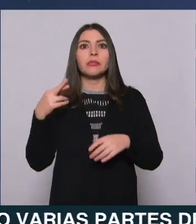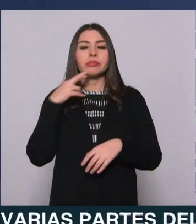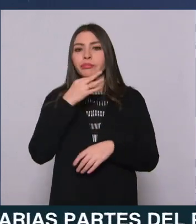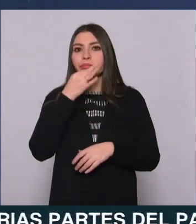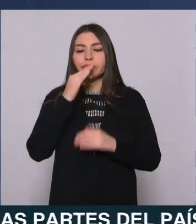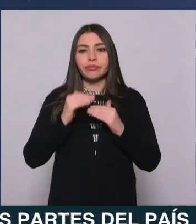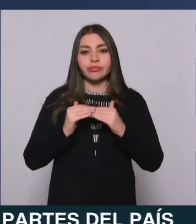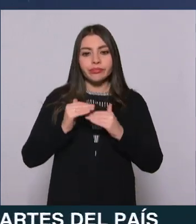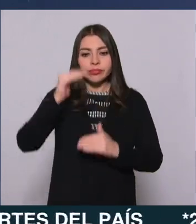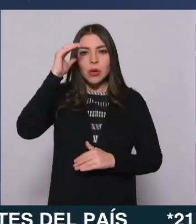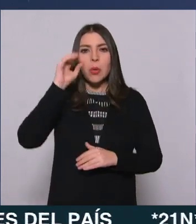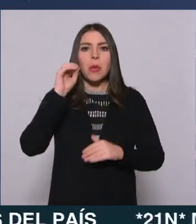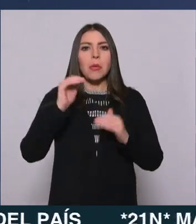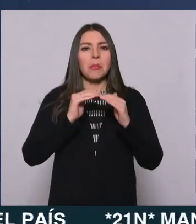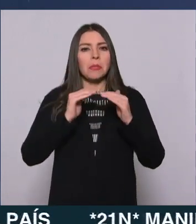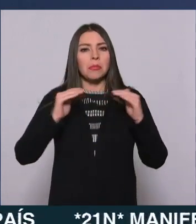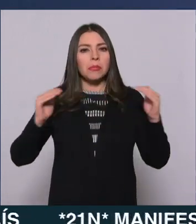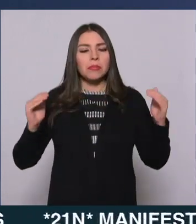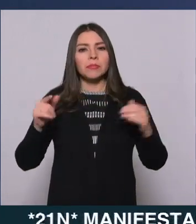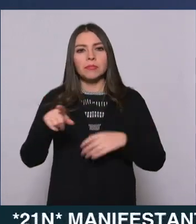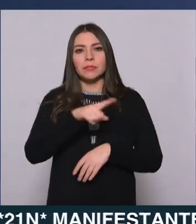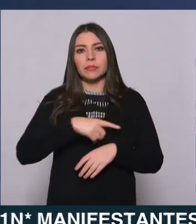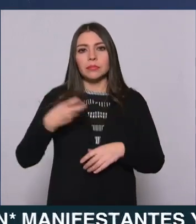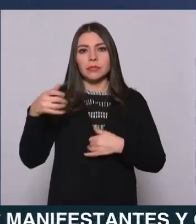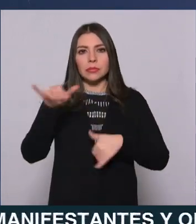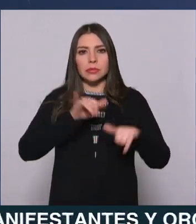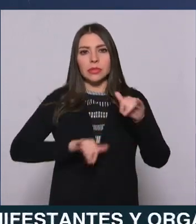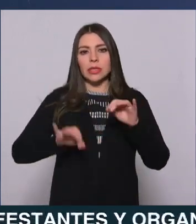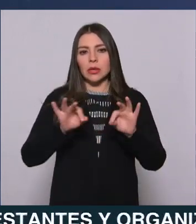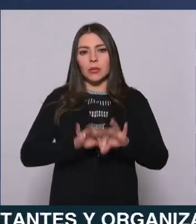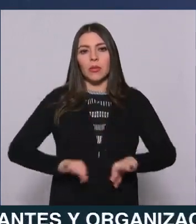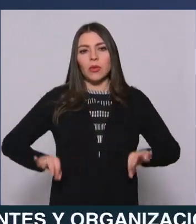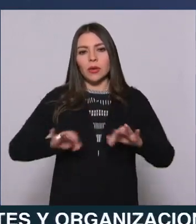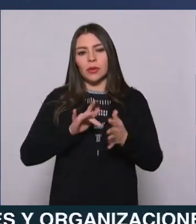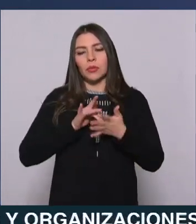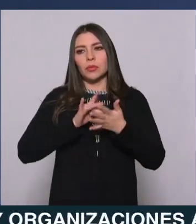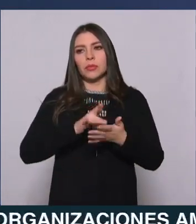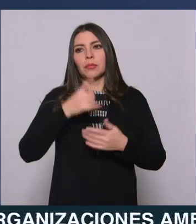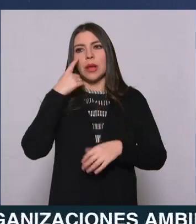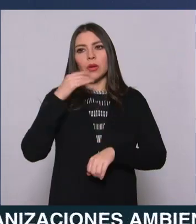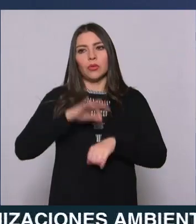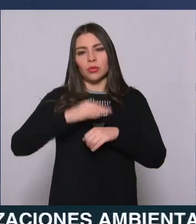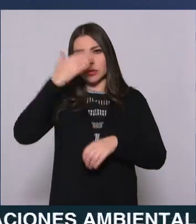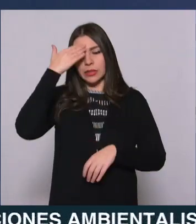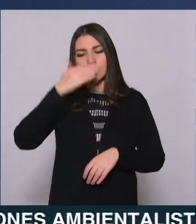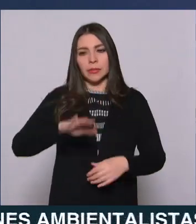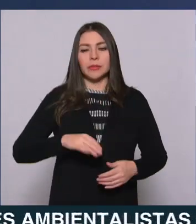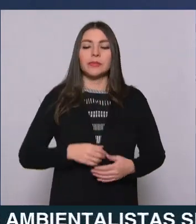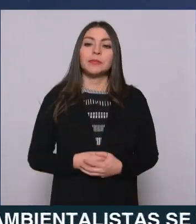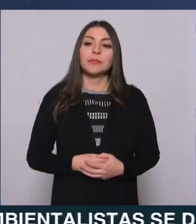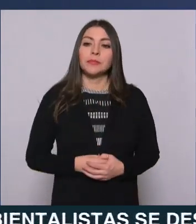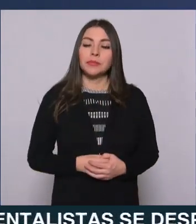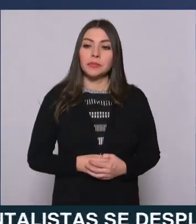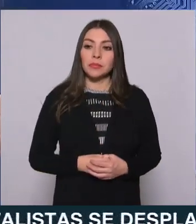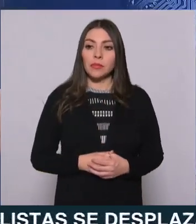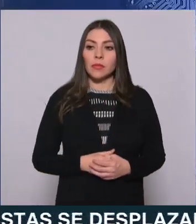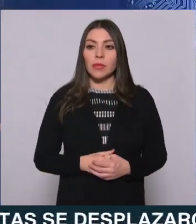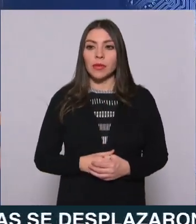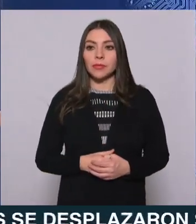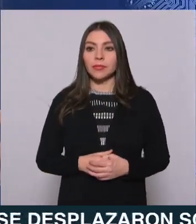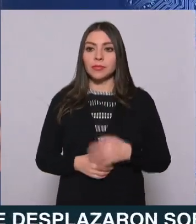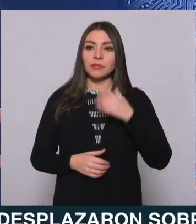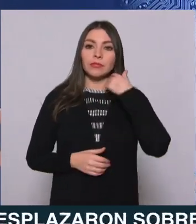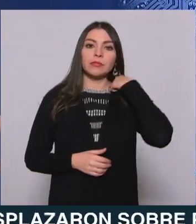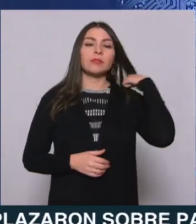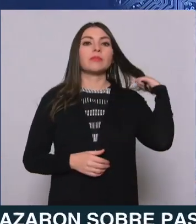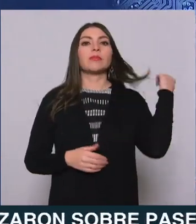laboratorio clínico es inigualable con cualquier otra herramienta de la que se pueda ayudar el médico, o sea, va unado a la clínica. Y hoy trabajan